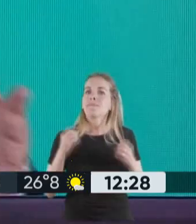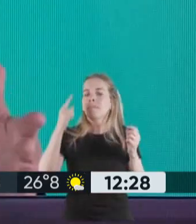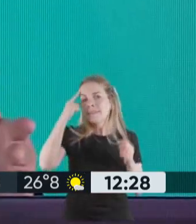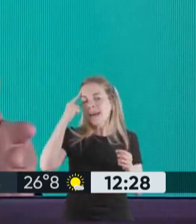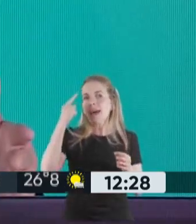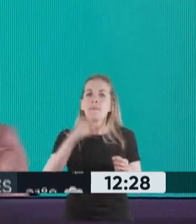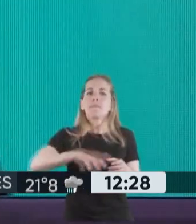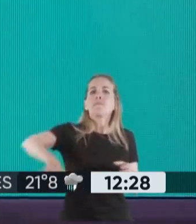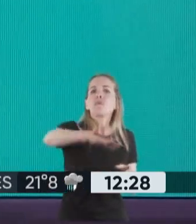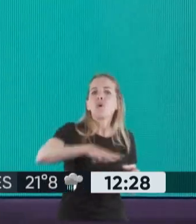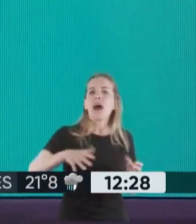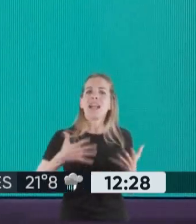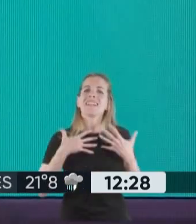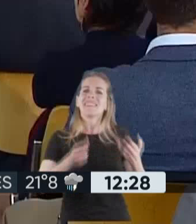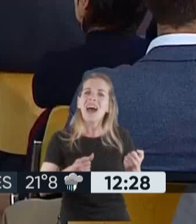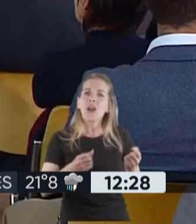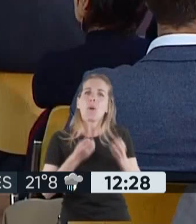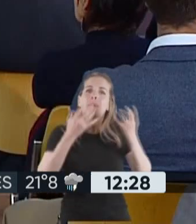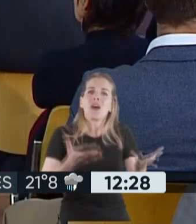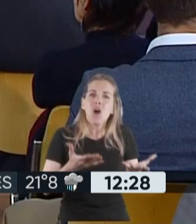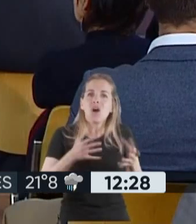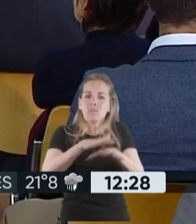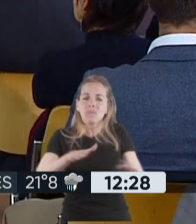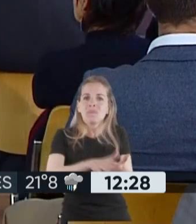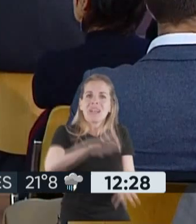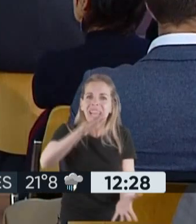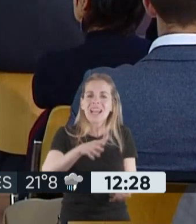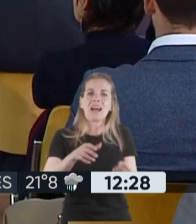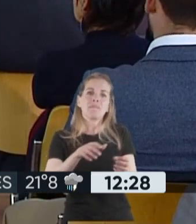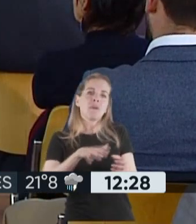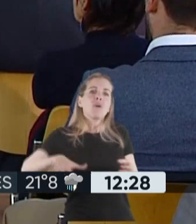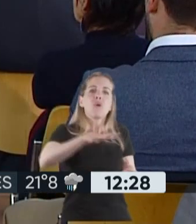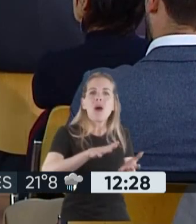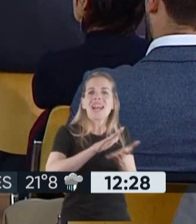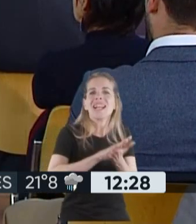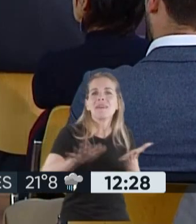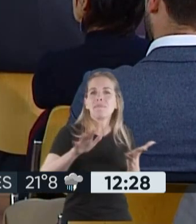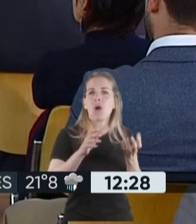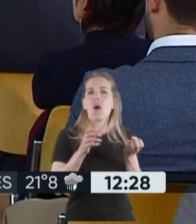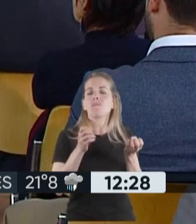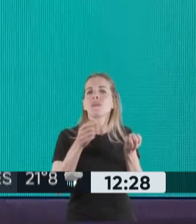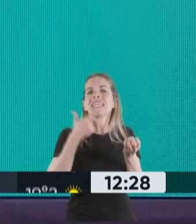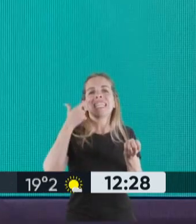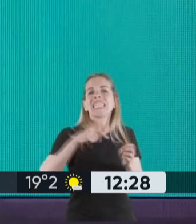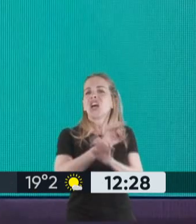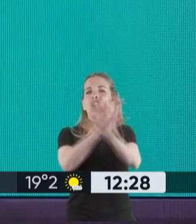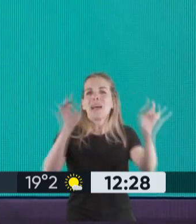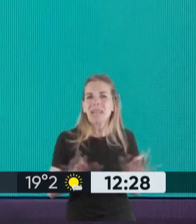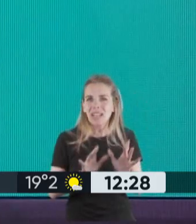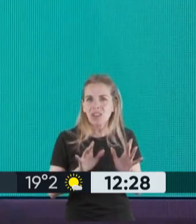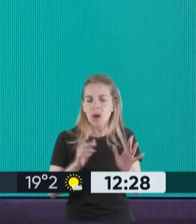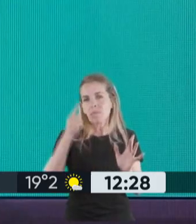en un ambiente sano, crezcamos en un ambiente limpio y hagamos lo que tenemos que hacer, las cosas más